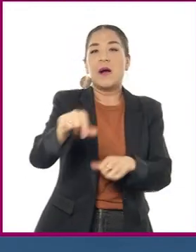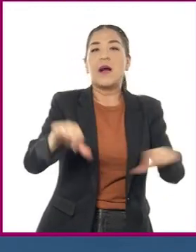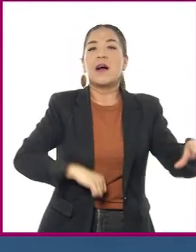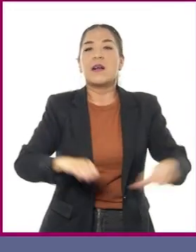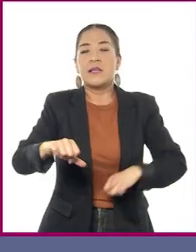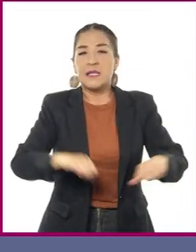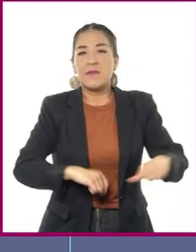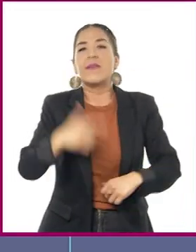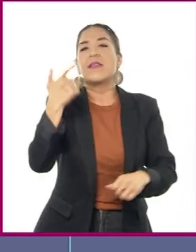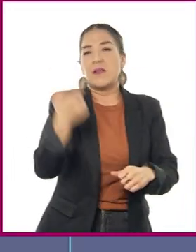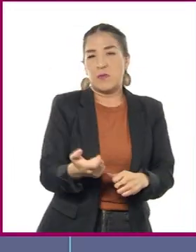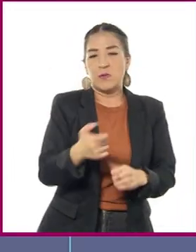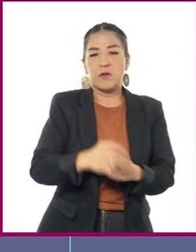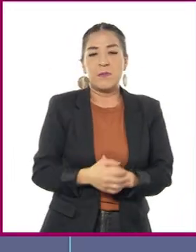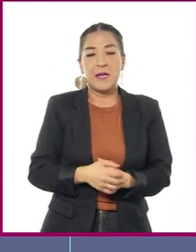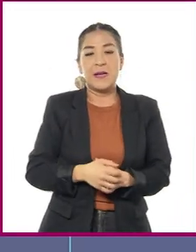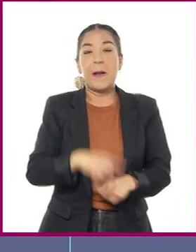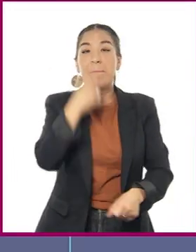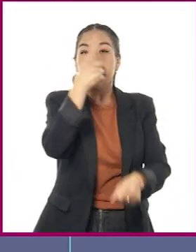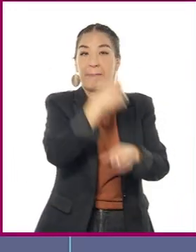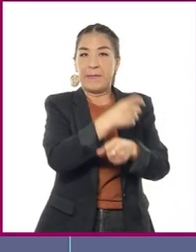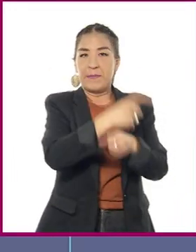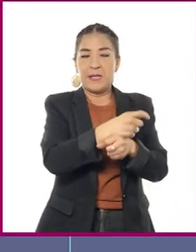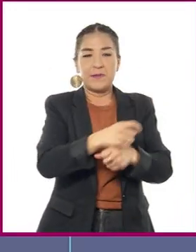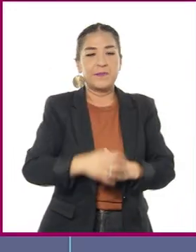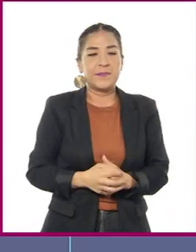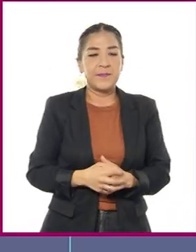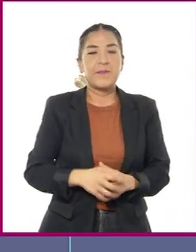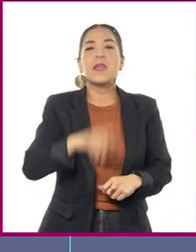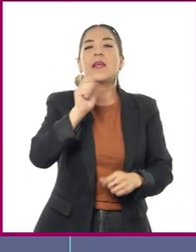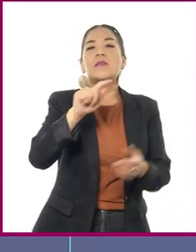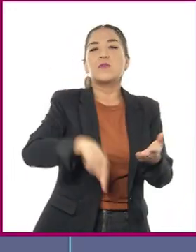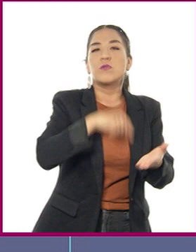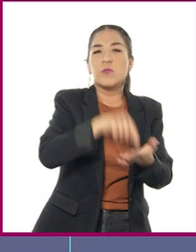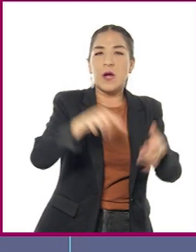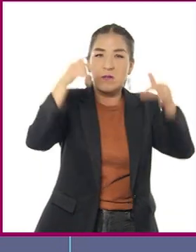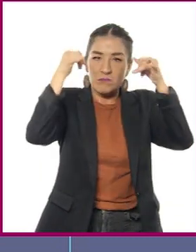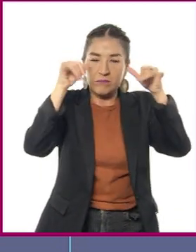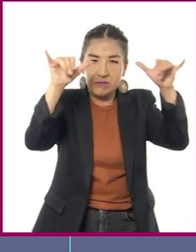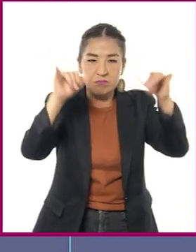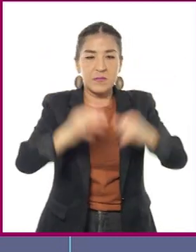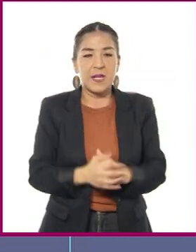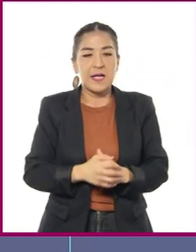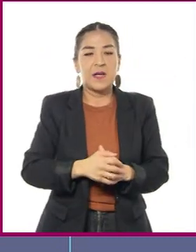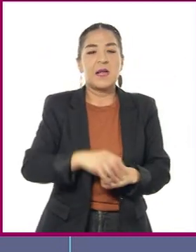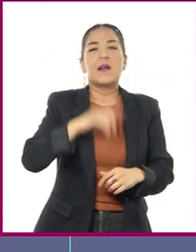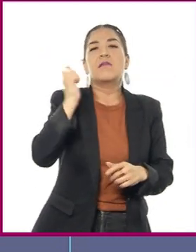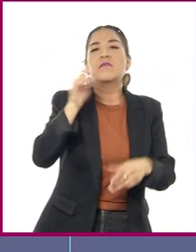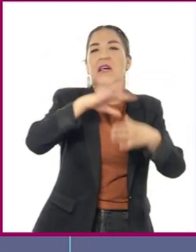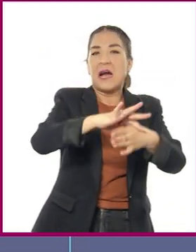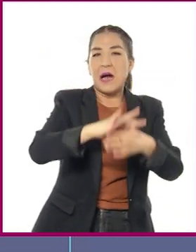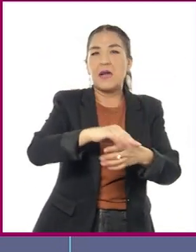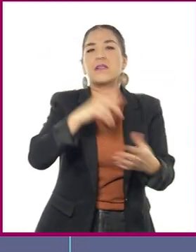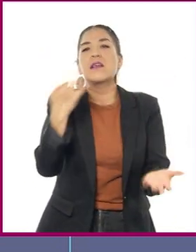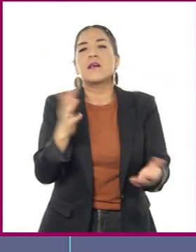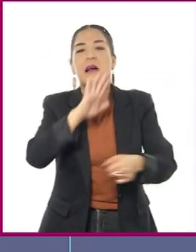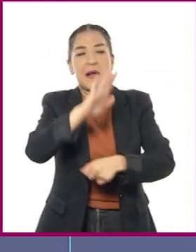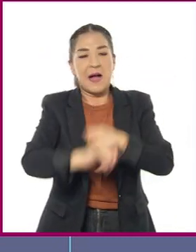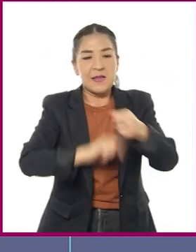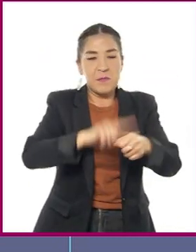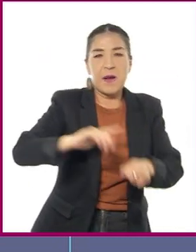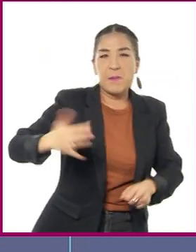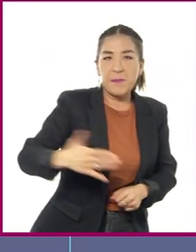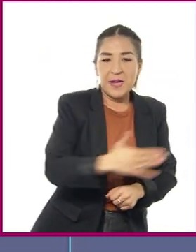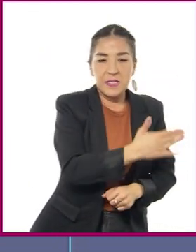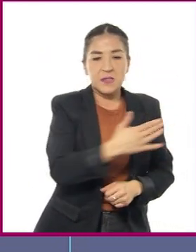actividad económica. El sector primario, que agrupa a la agricultura, ganadería, pesca,